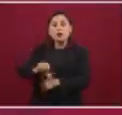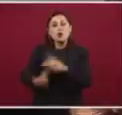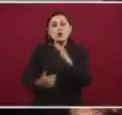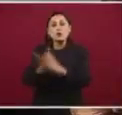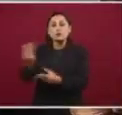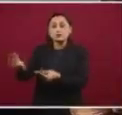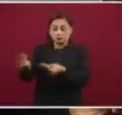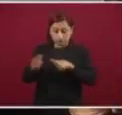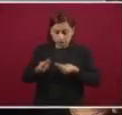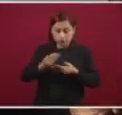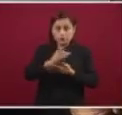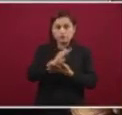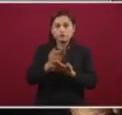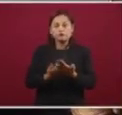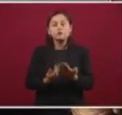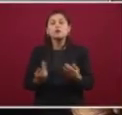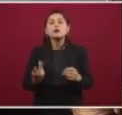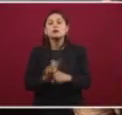reporte de lo que